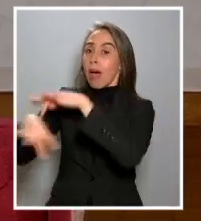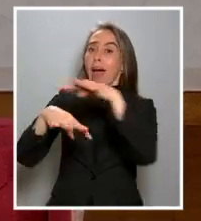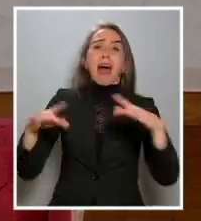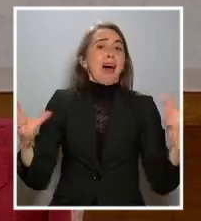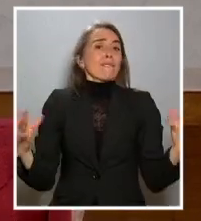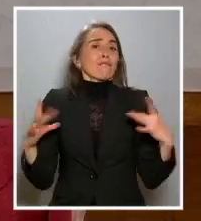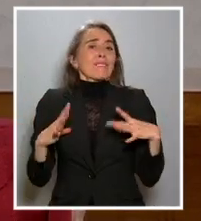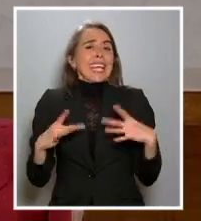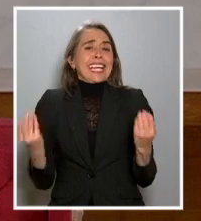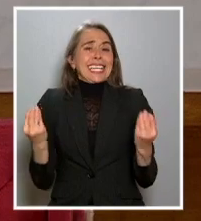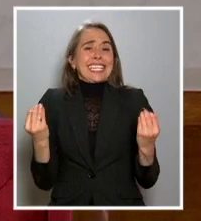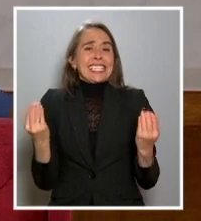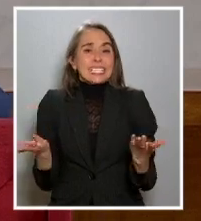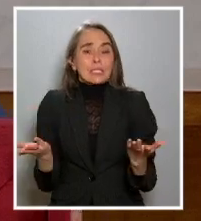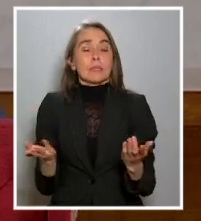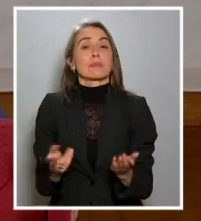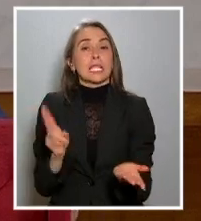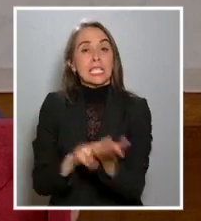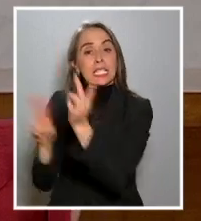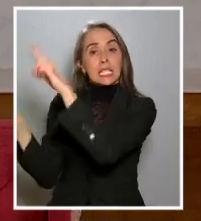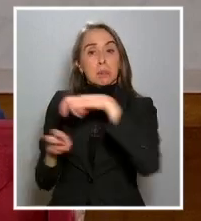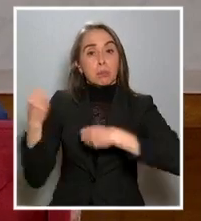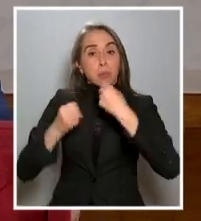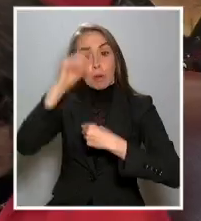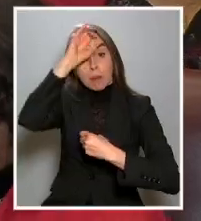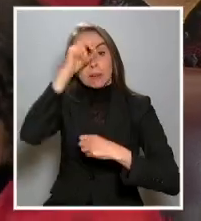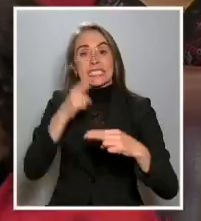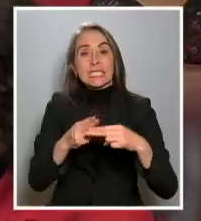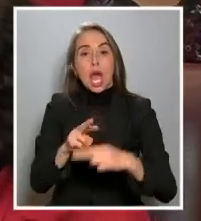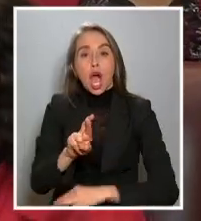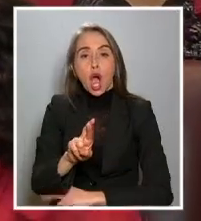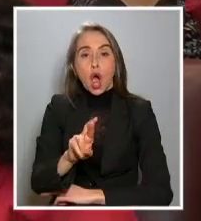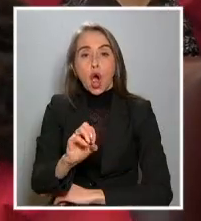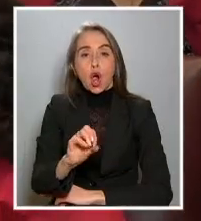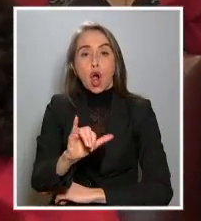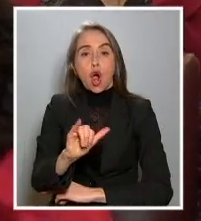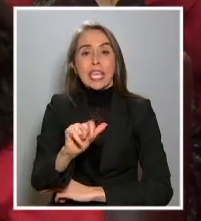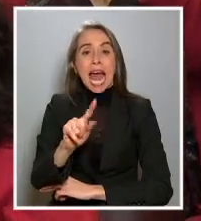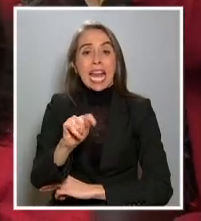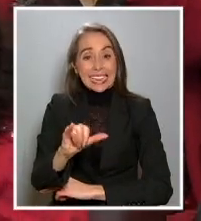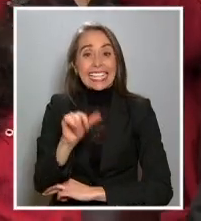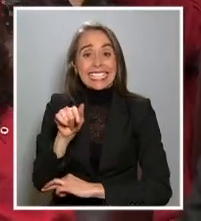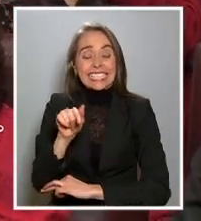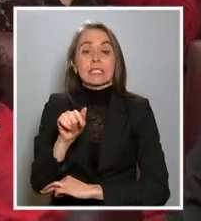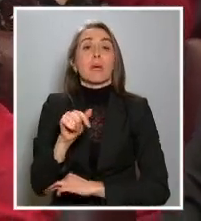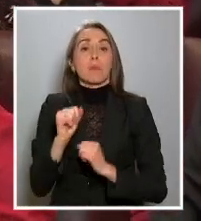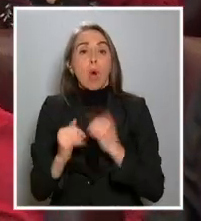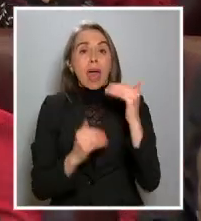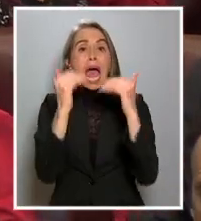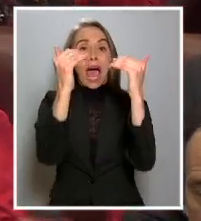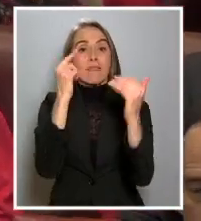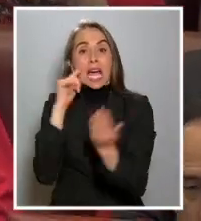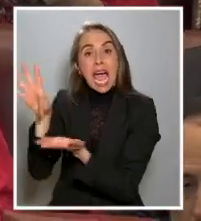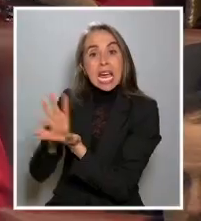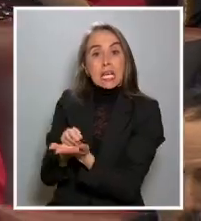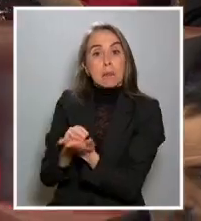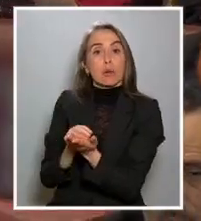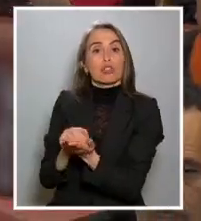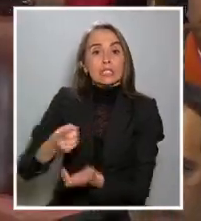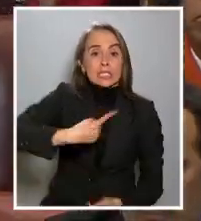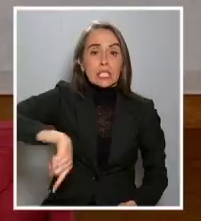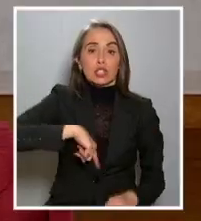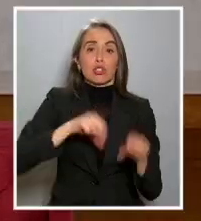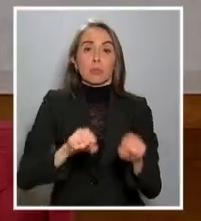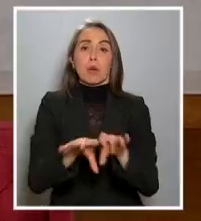feliz. Y es que el royalty es un gran ejemplo de cómo podemos avanzar cuando somos capaces de ponernos de acuerdo, pero no